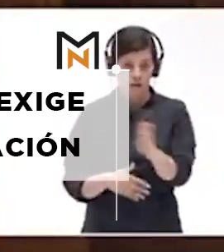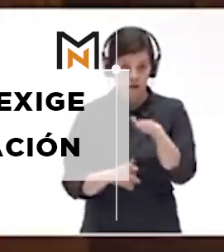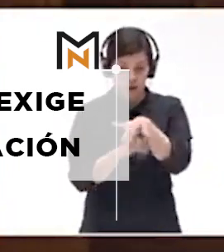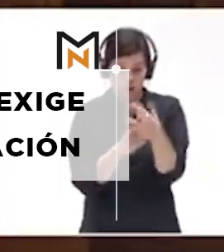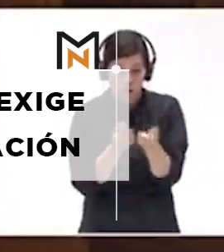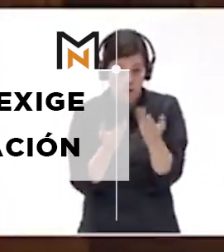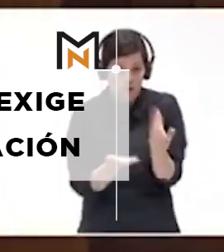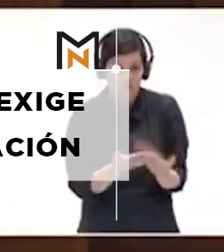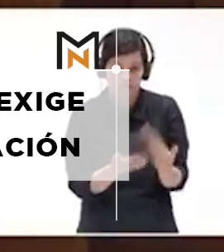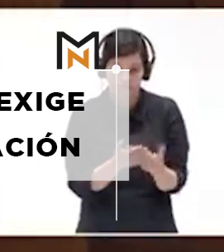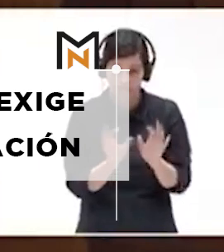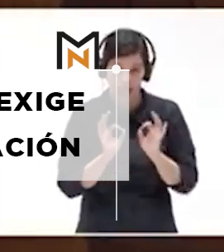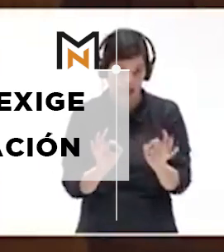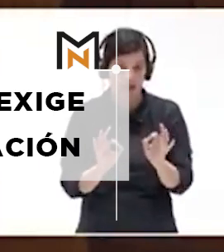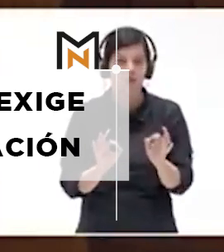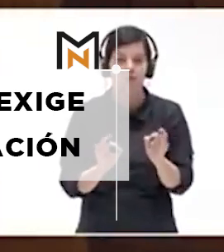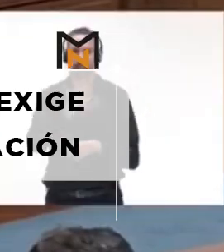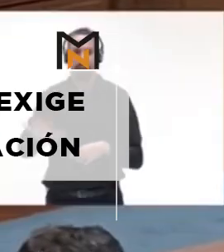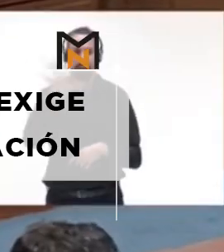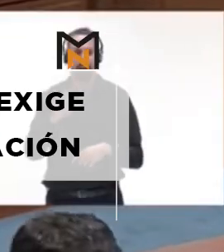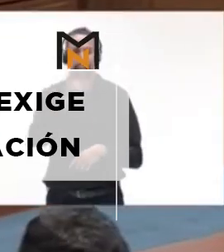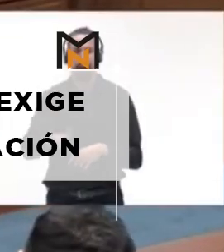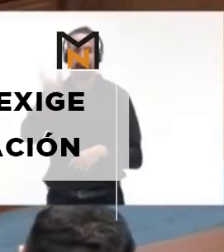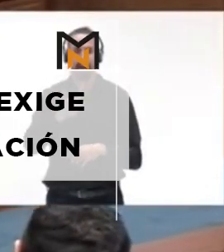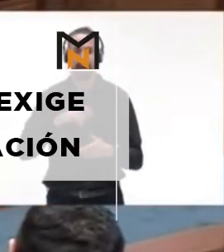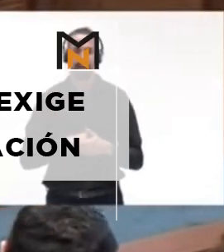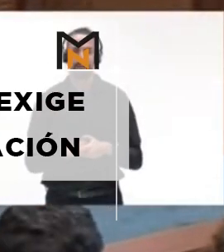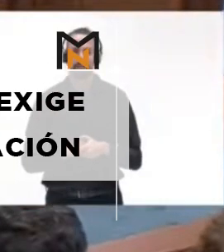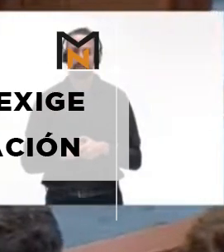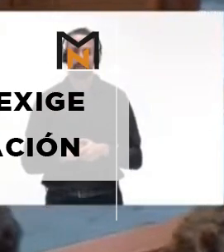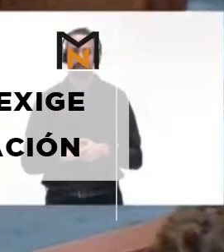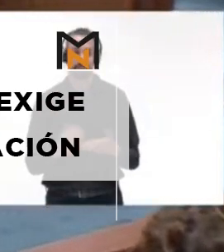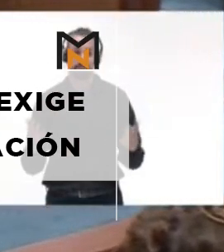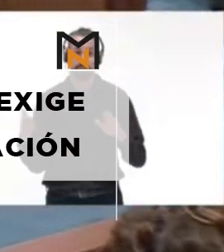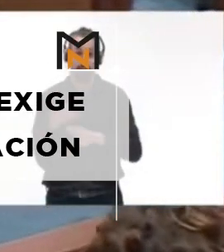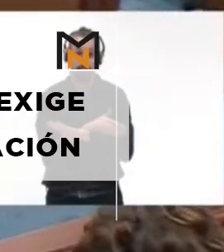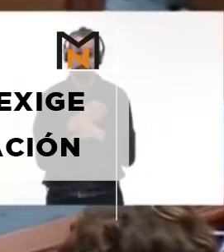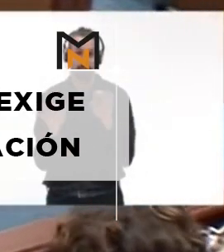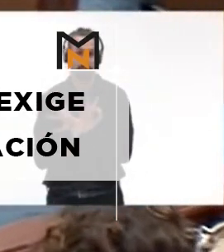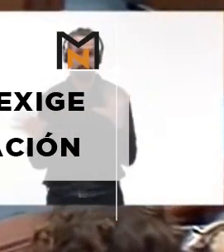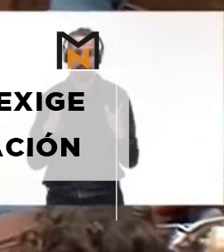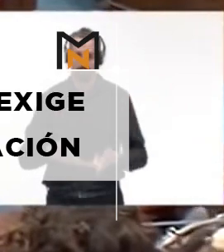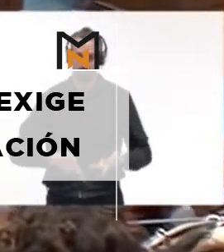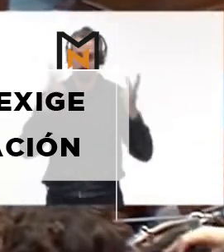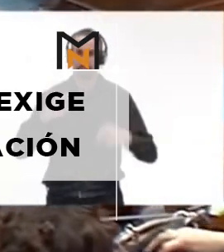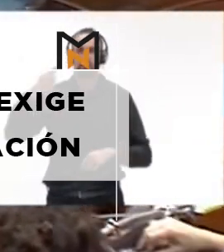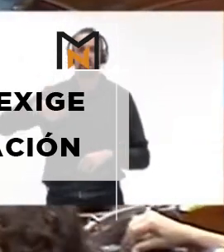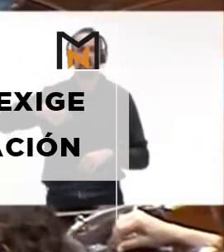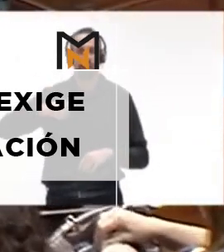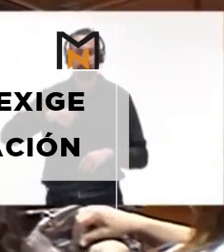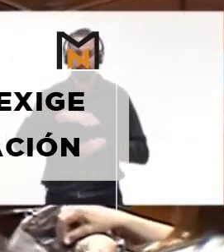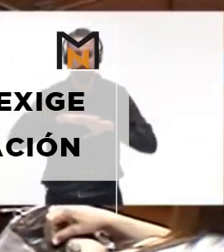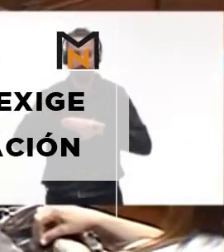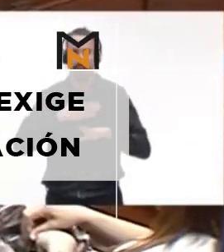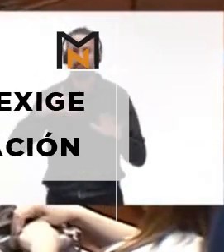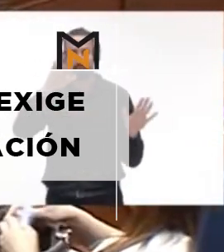los números son los que dan y quitan razones destacó el esfuerzo de su gobierno en materia de dependencia reclamó una vez más un